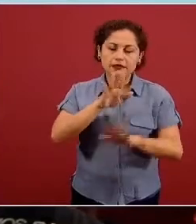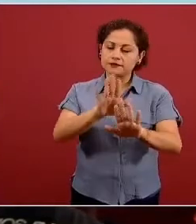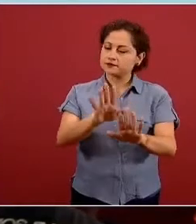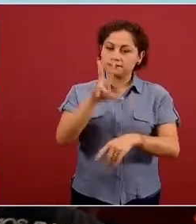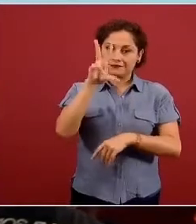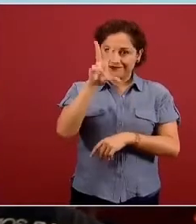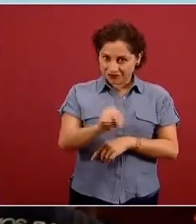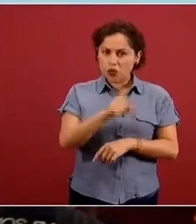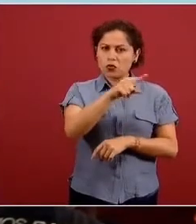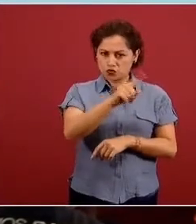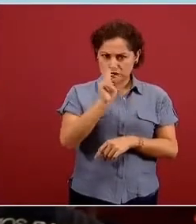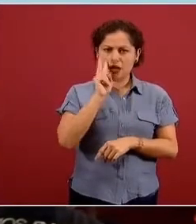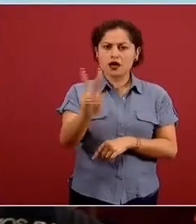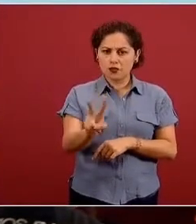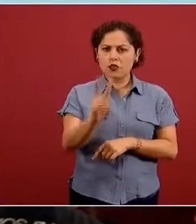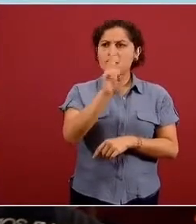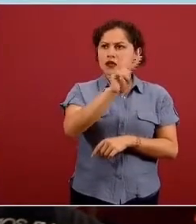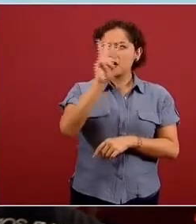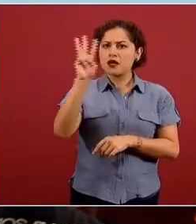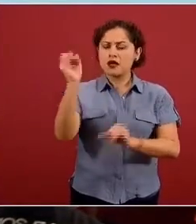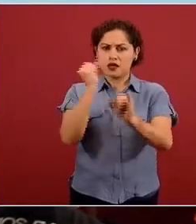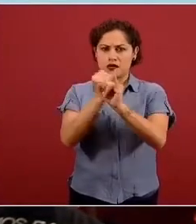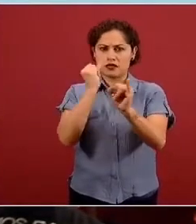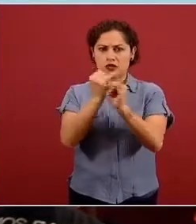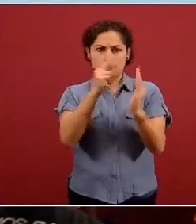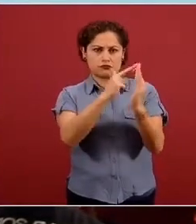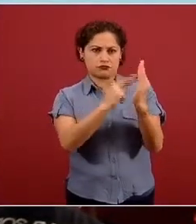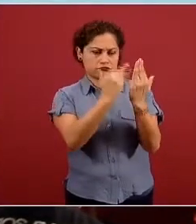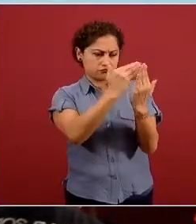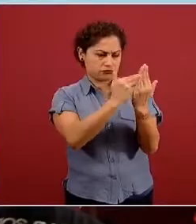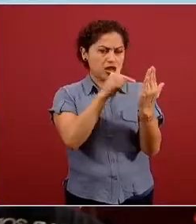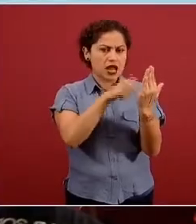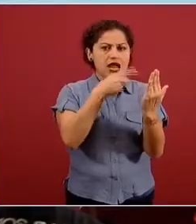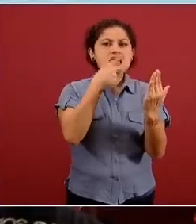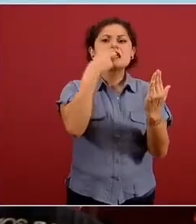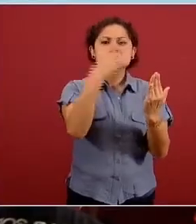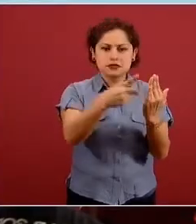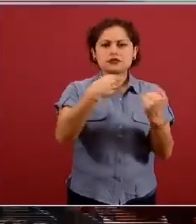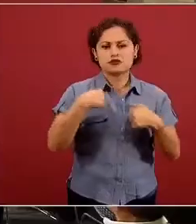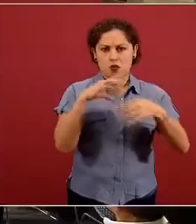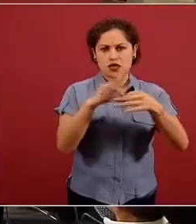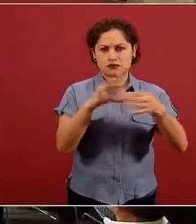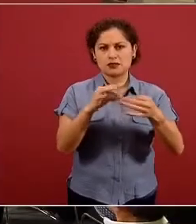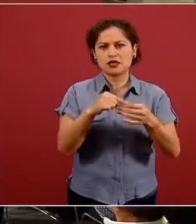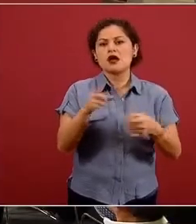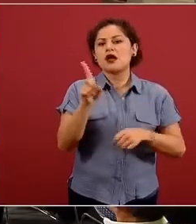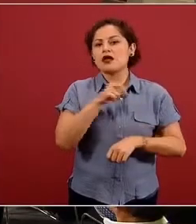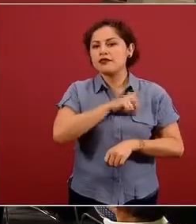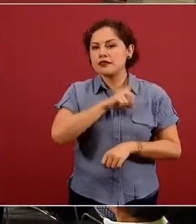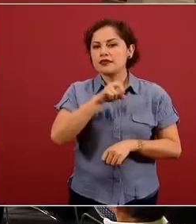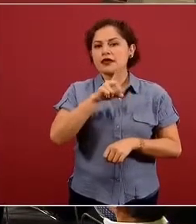puede leer el manual de vigilancia epidemiológica que está en el micrositio y percatarse de lo que acabo de explicar. La siguiente.